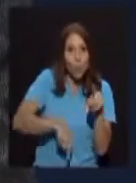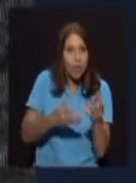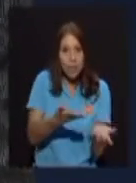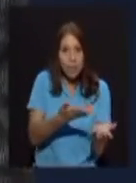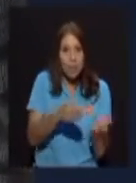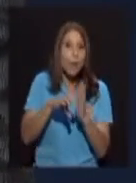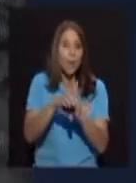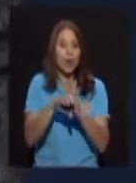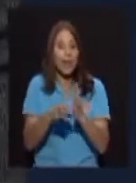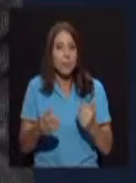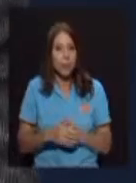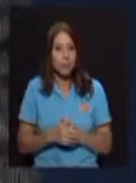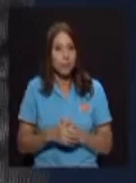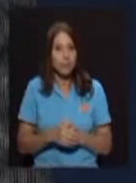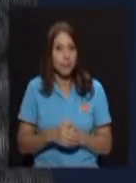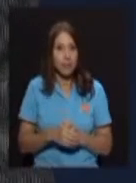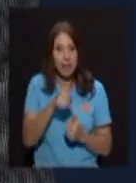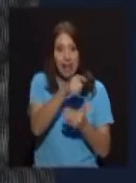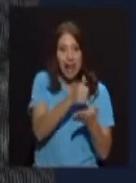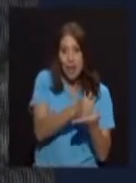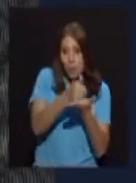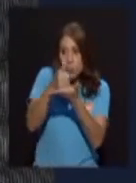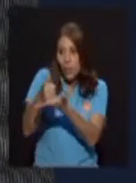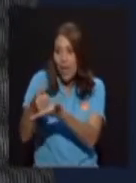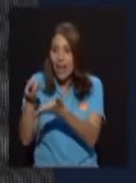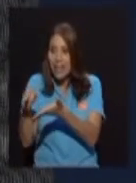ellas, ayudar a la persona a levantarse.